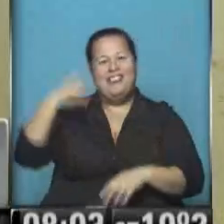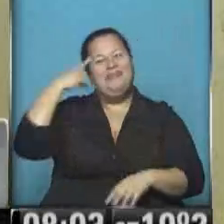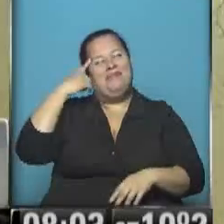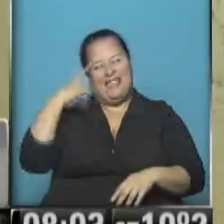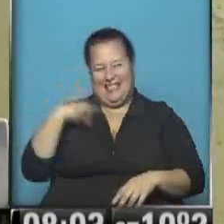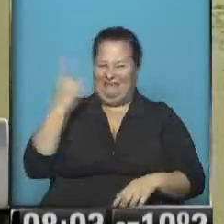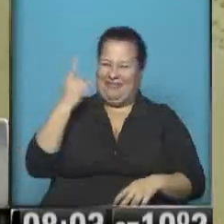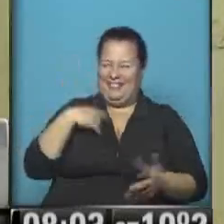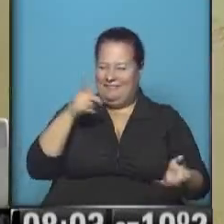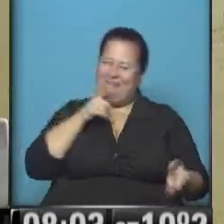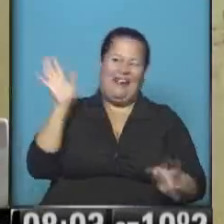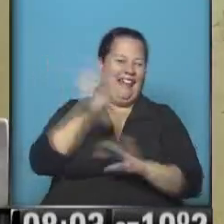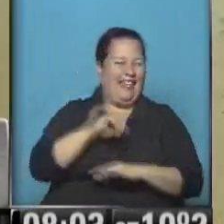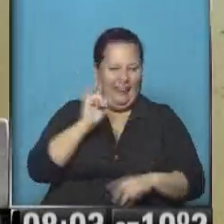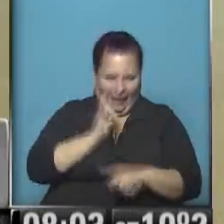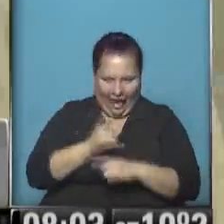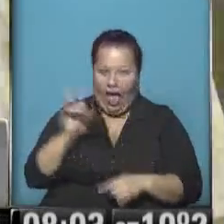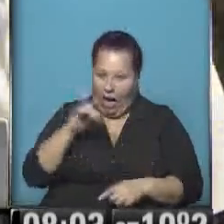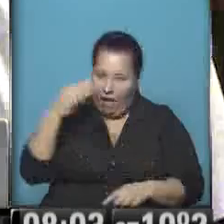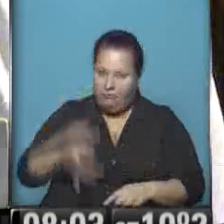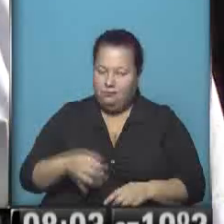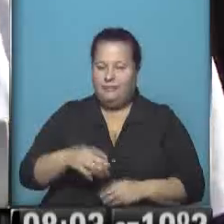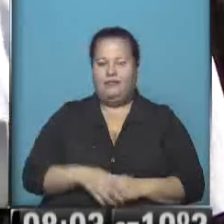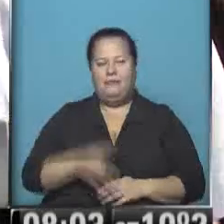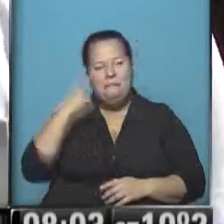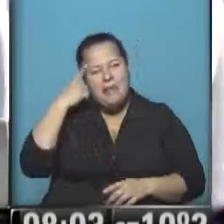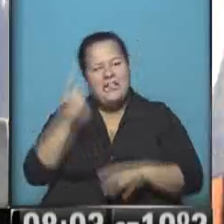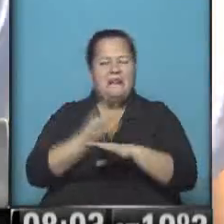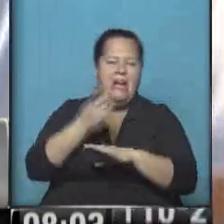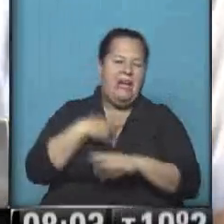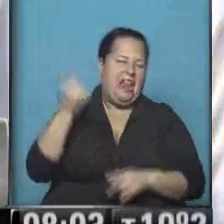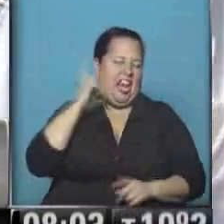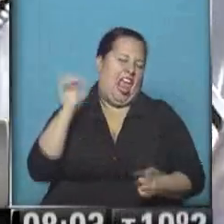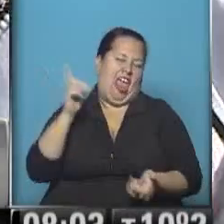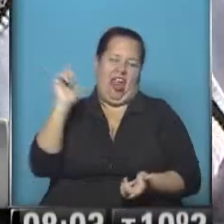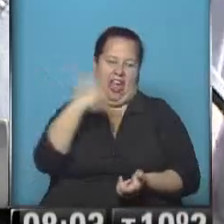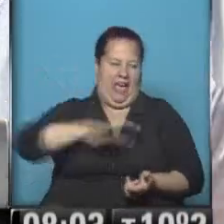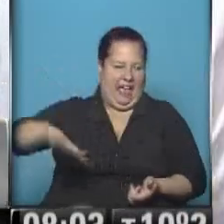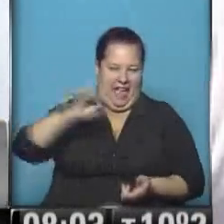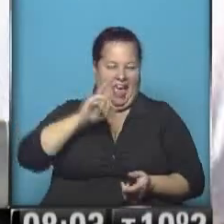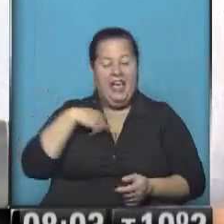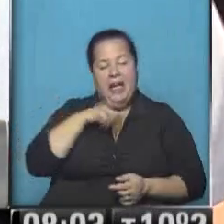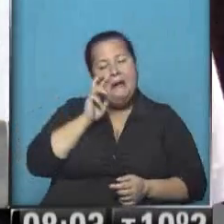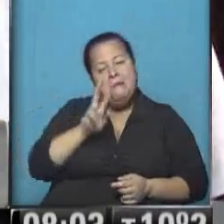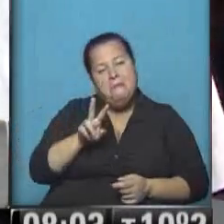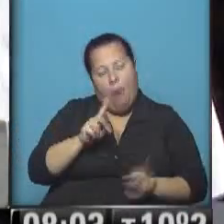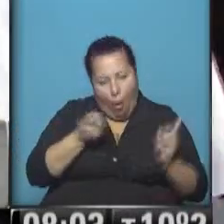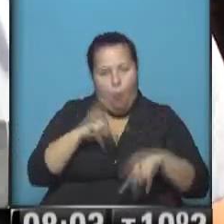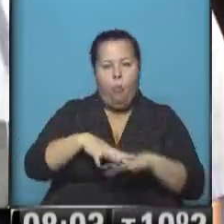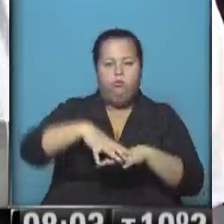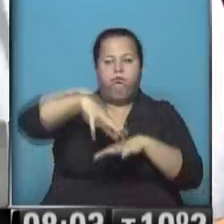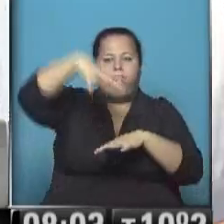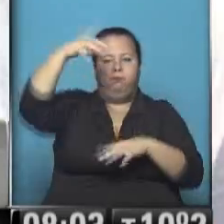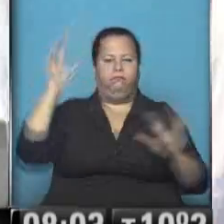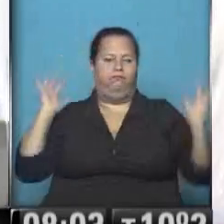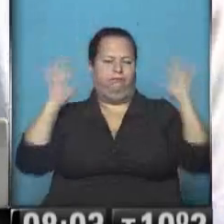que estaba alucinando me pareció me pareció que sería una ballena o algo así pero digo no no puede ser me quedé mirando al rato volvió a salir y se